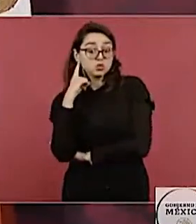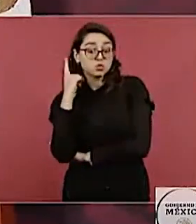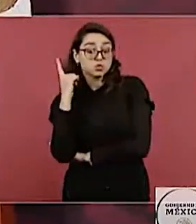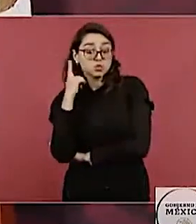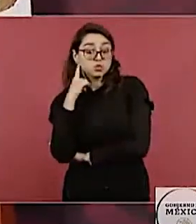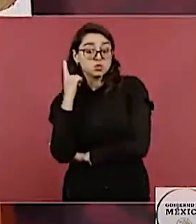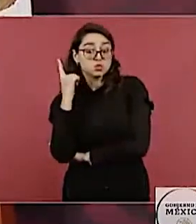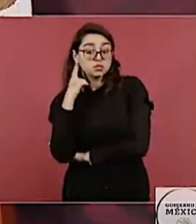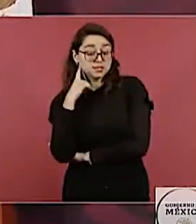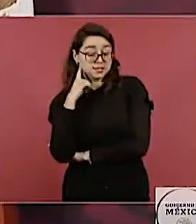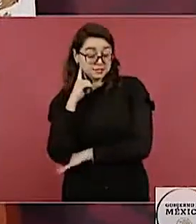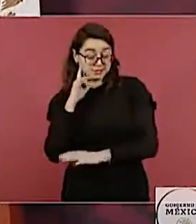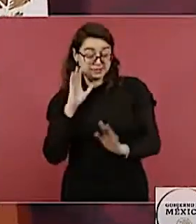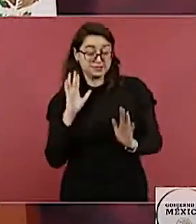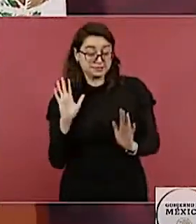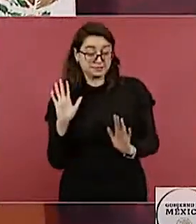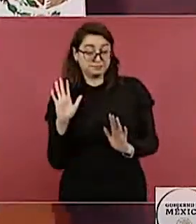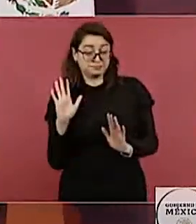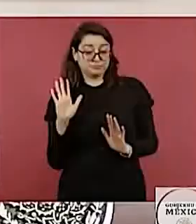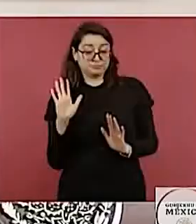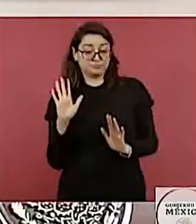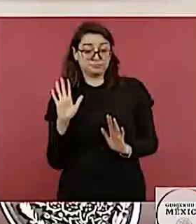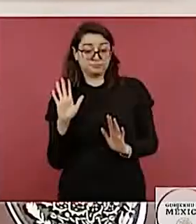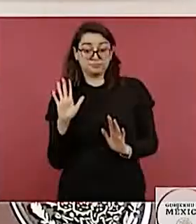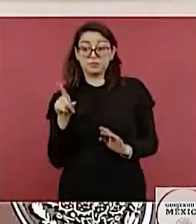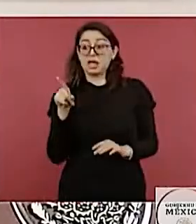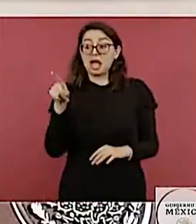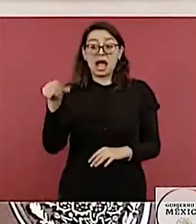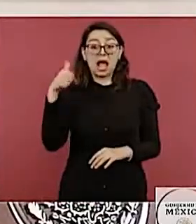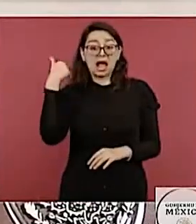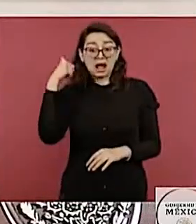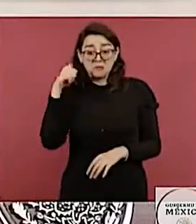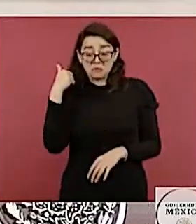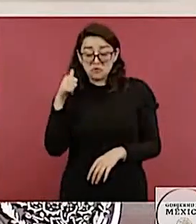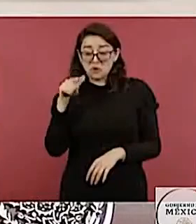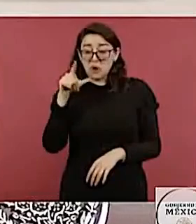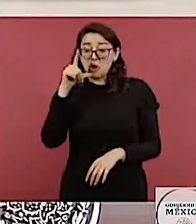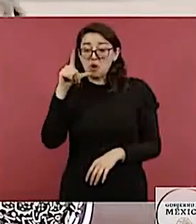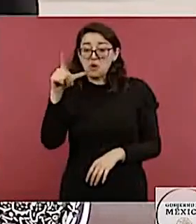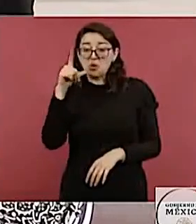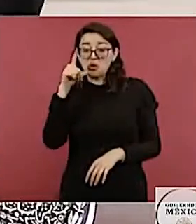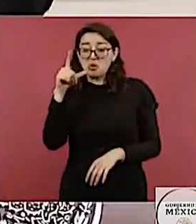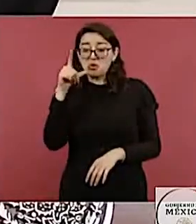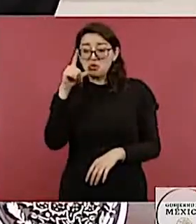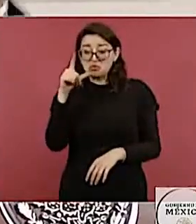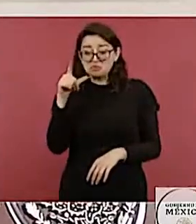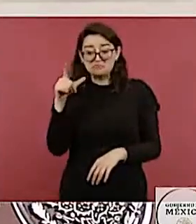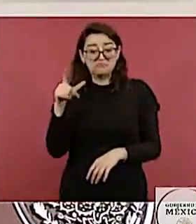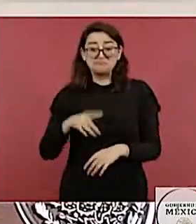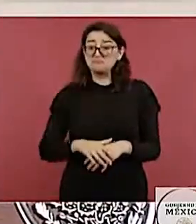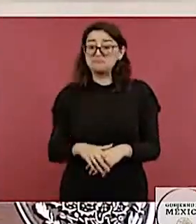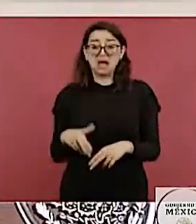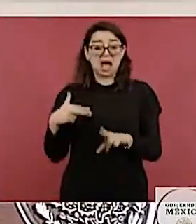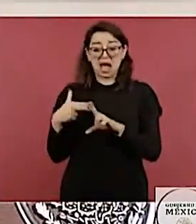que van a tener electricidad en Acapulco hasta el año